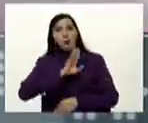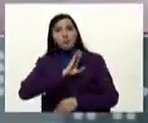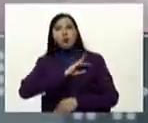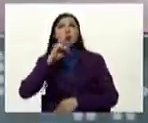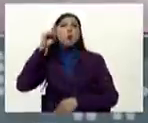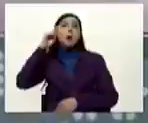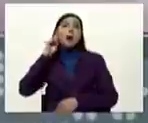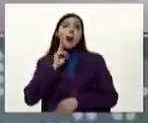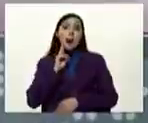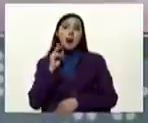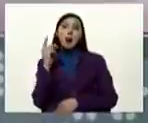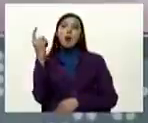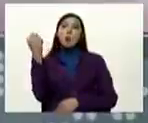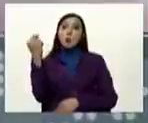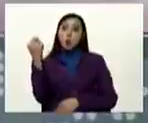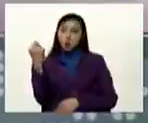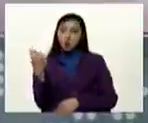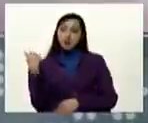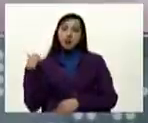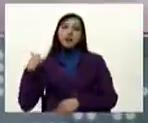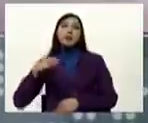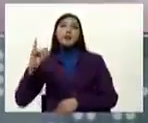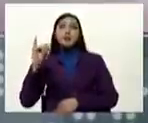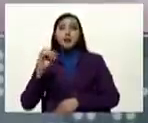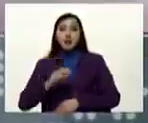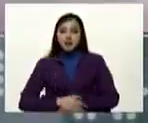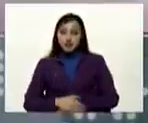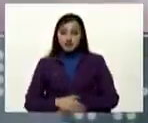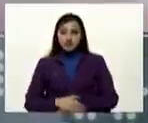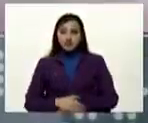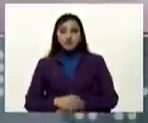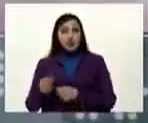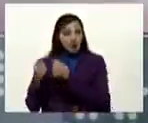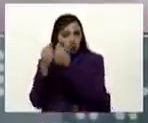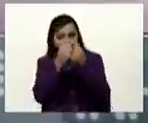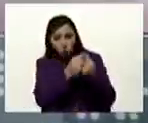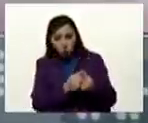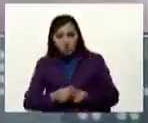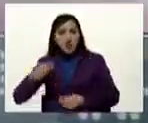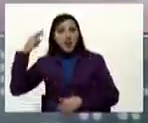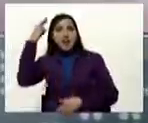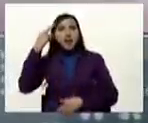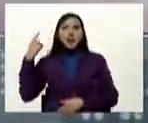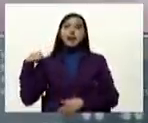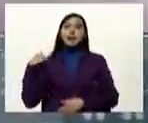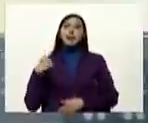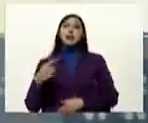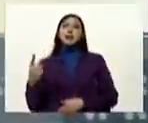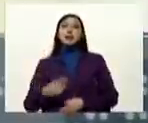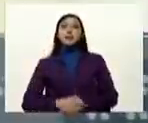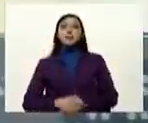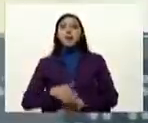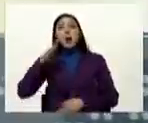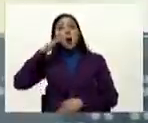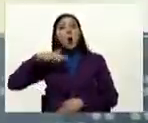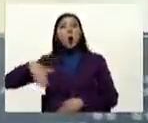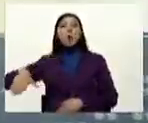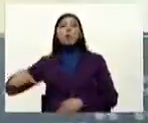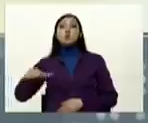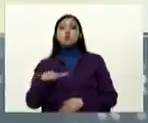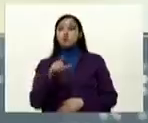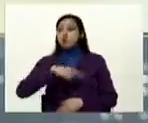su fuerza real, la economía real, y nosotros podamos tener a un pueblo,